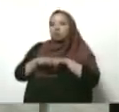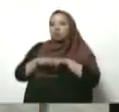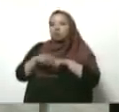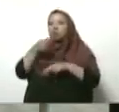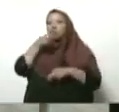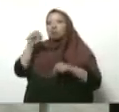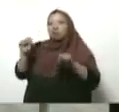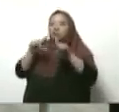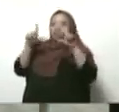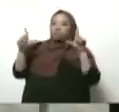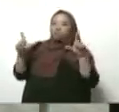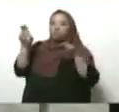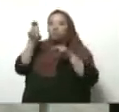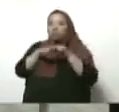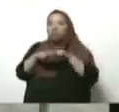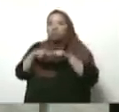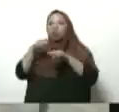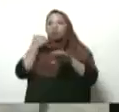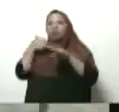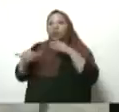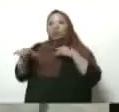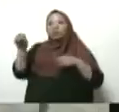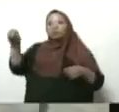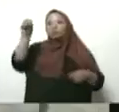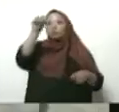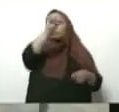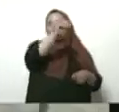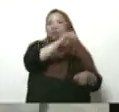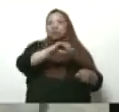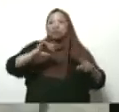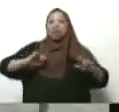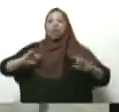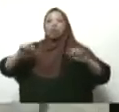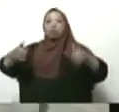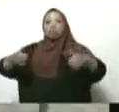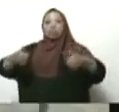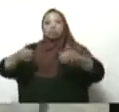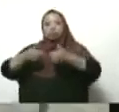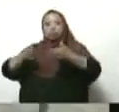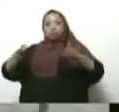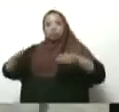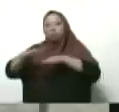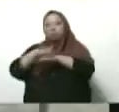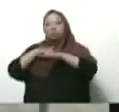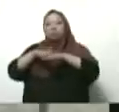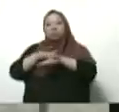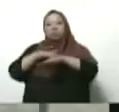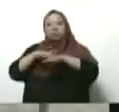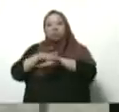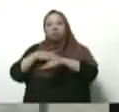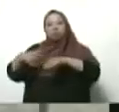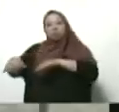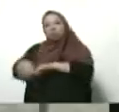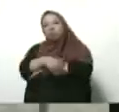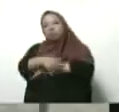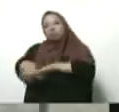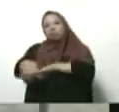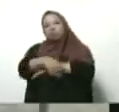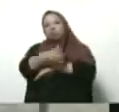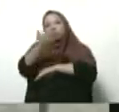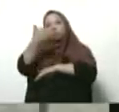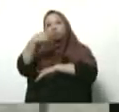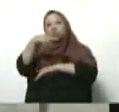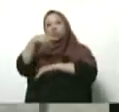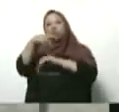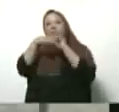famosa porque la han difundido mucho esa mesita que es la entrada de la sede aquí en frente a parque